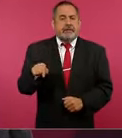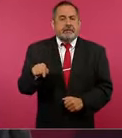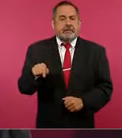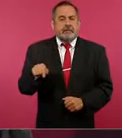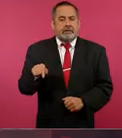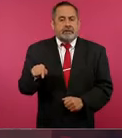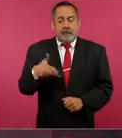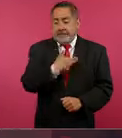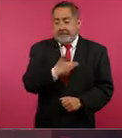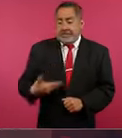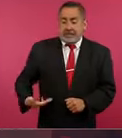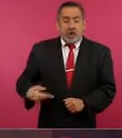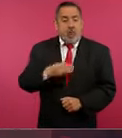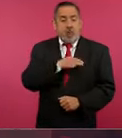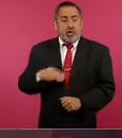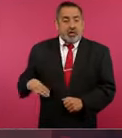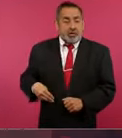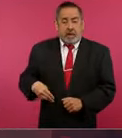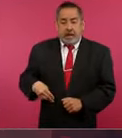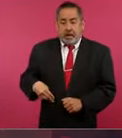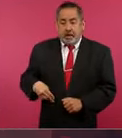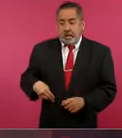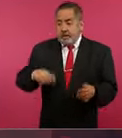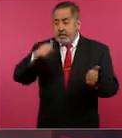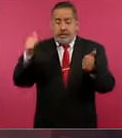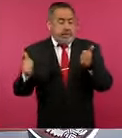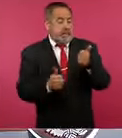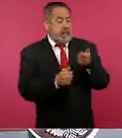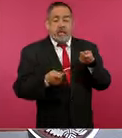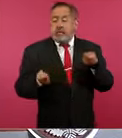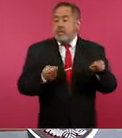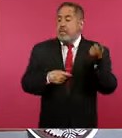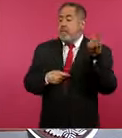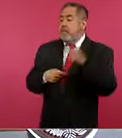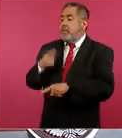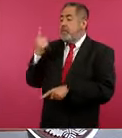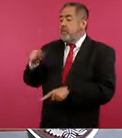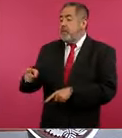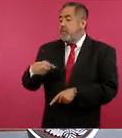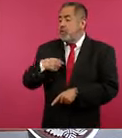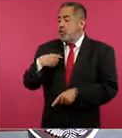que el presidente municipal no esté al servicio de la delincuencia.